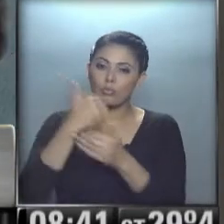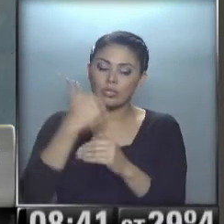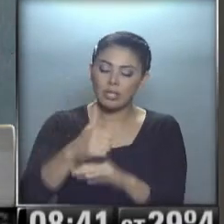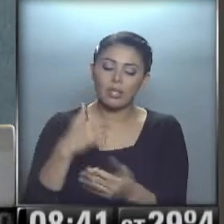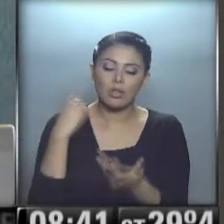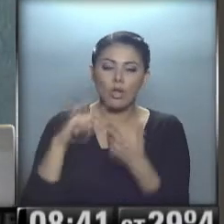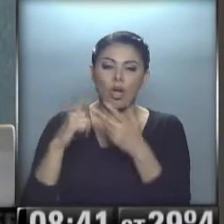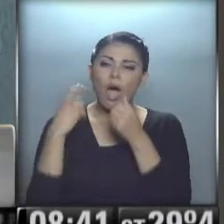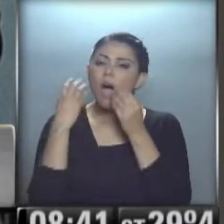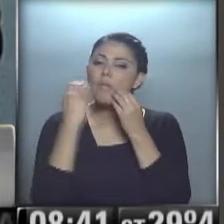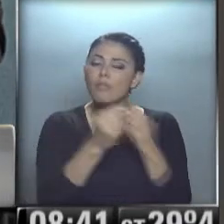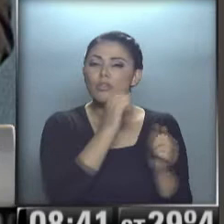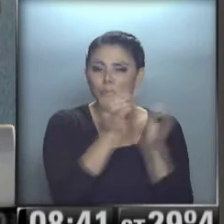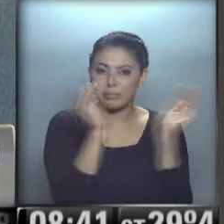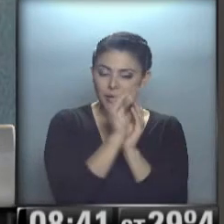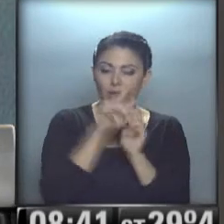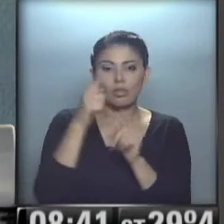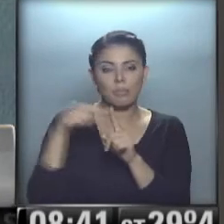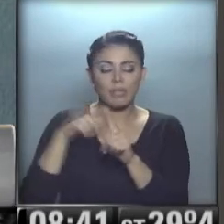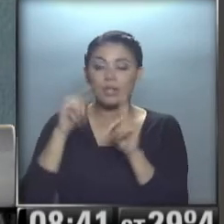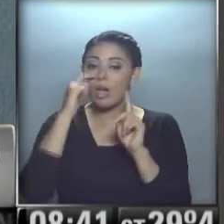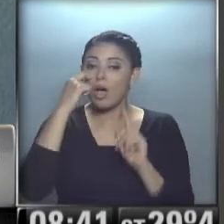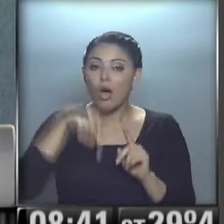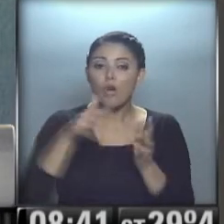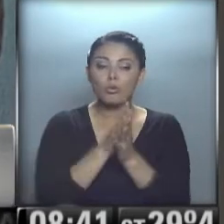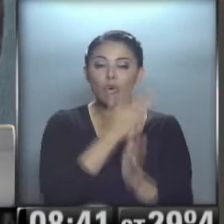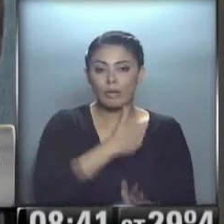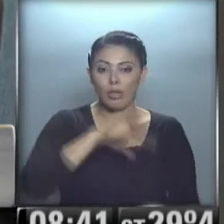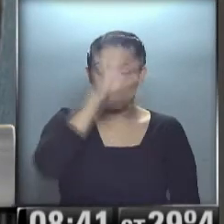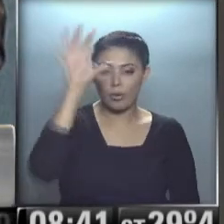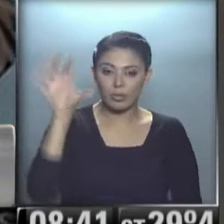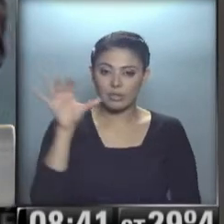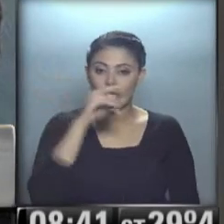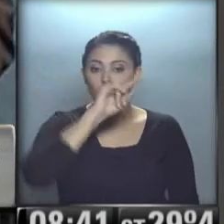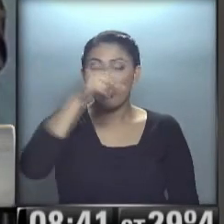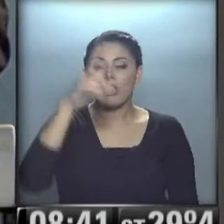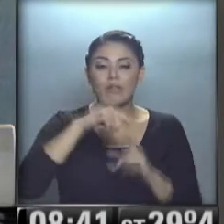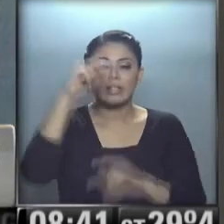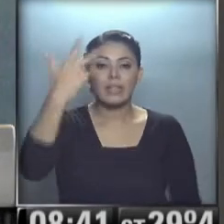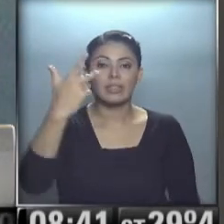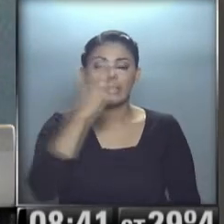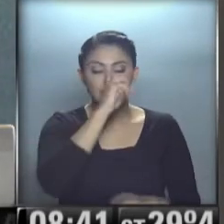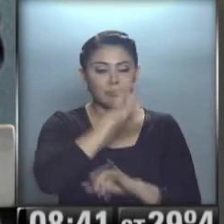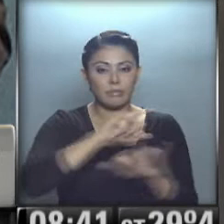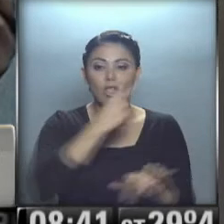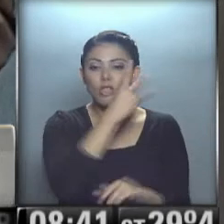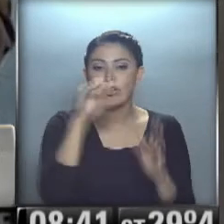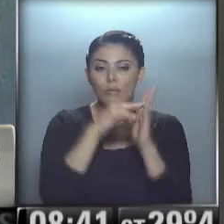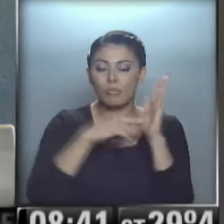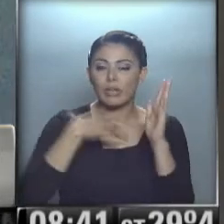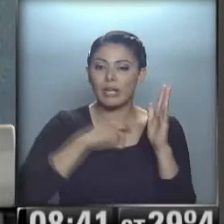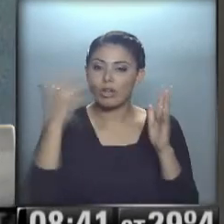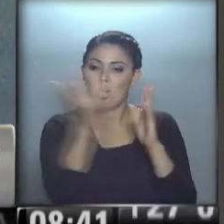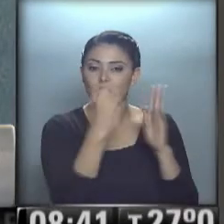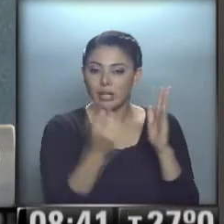patronales, apoyo a las pequeñas y medianas empresas, a su vez hoy con los gobernadores de las provincias argentinas, el próximo 3 con la publicación de 200 metas de gestión,